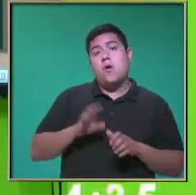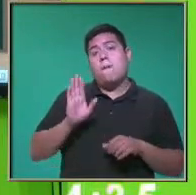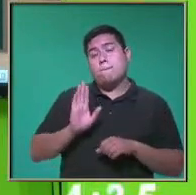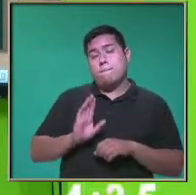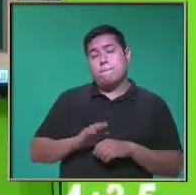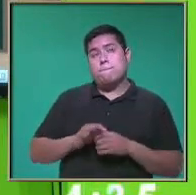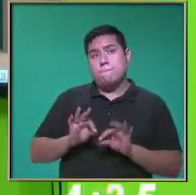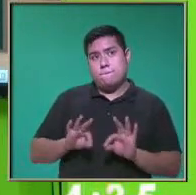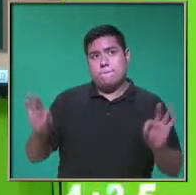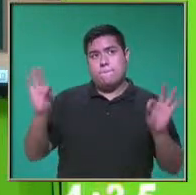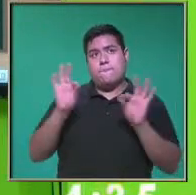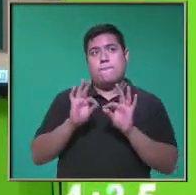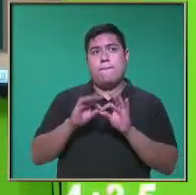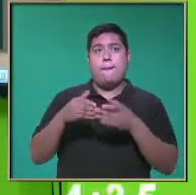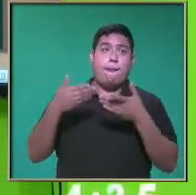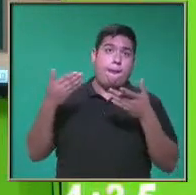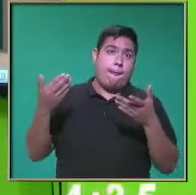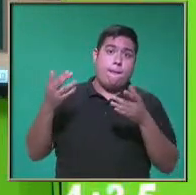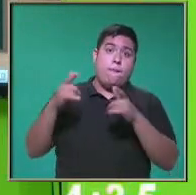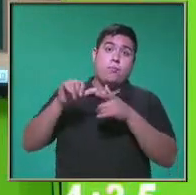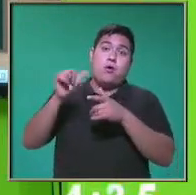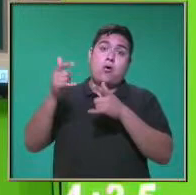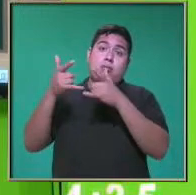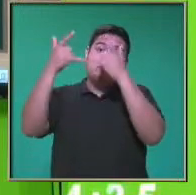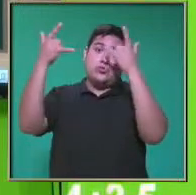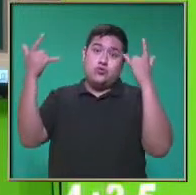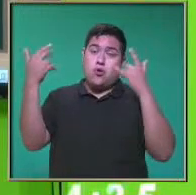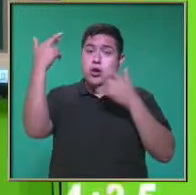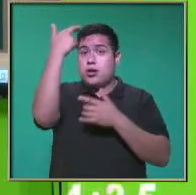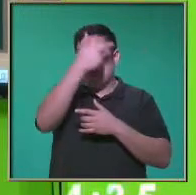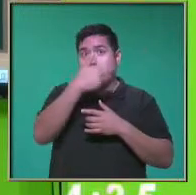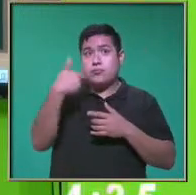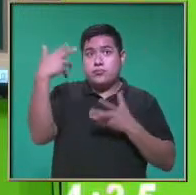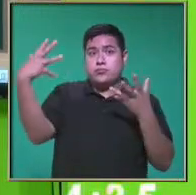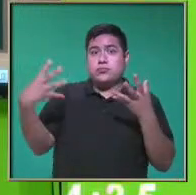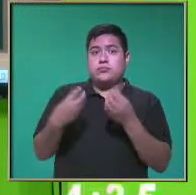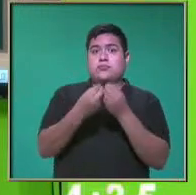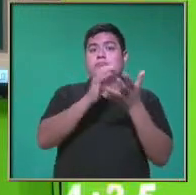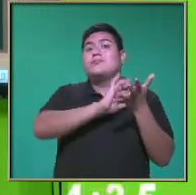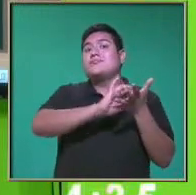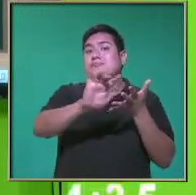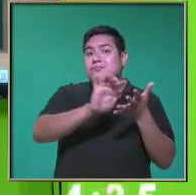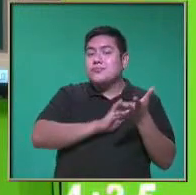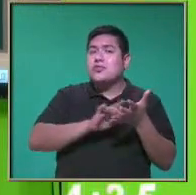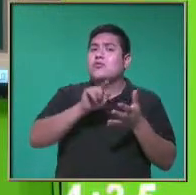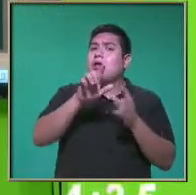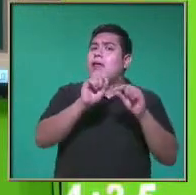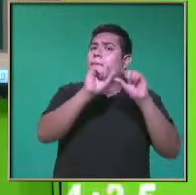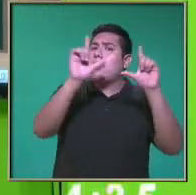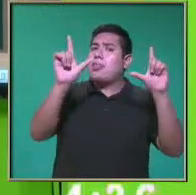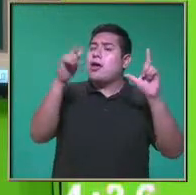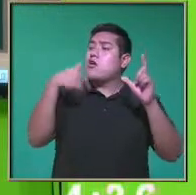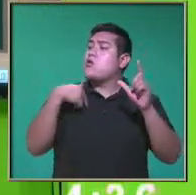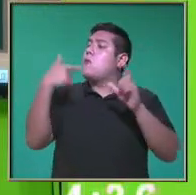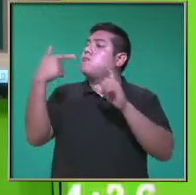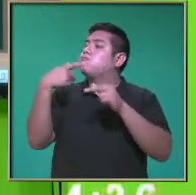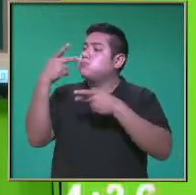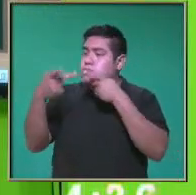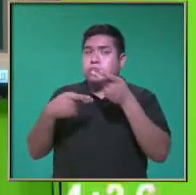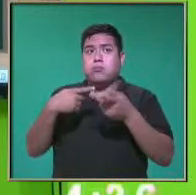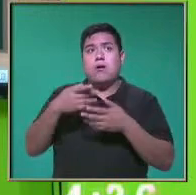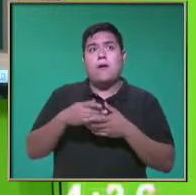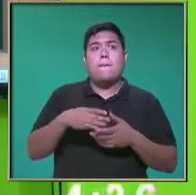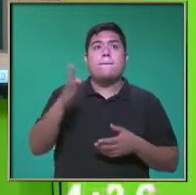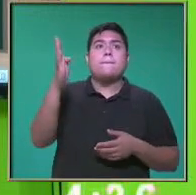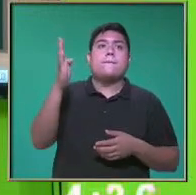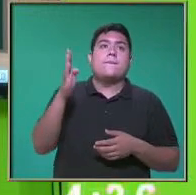desarrollo. Now let's check another story. Read with me. Vamos a leer, por favor. Lee tú en la pantalla y yo te voy a ir leyendo. Dice, good luck,